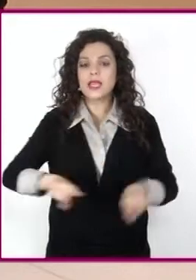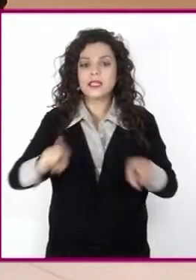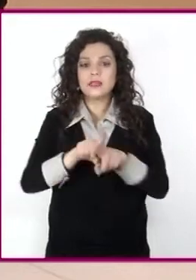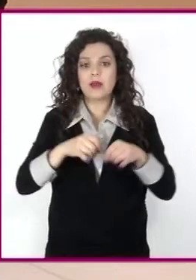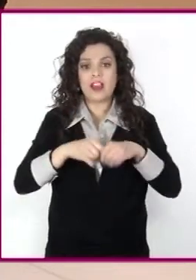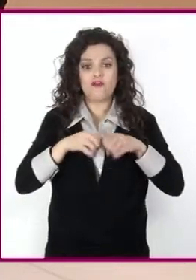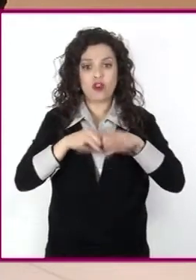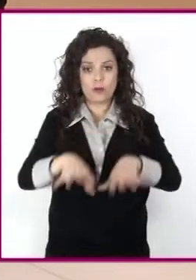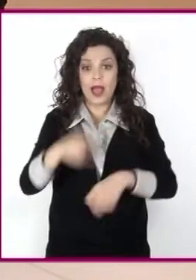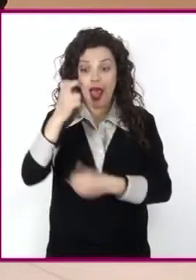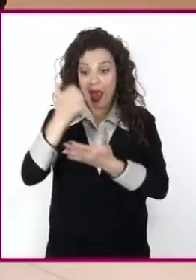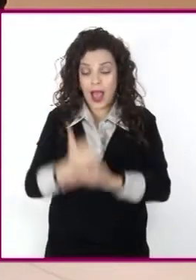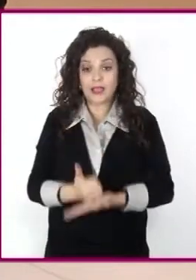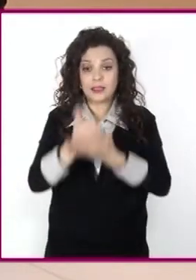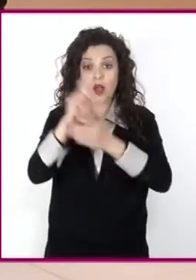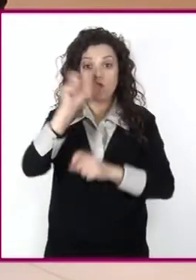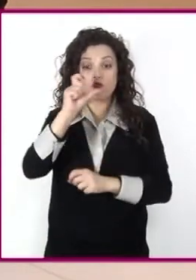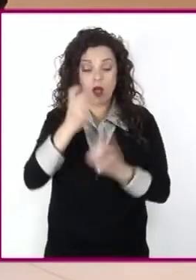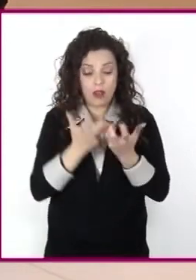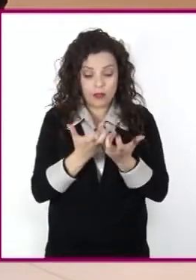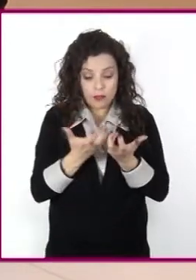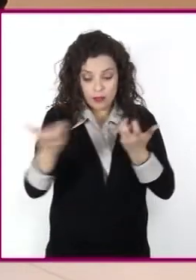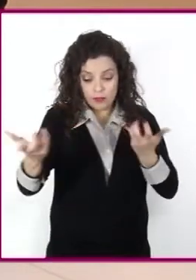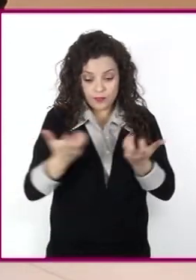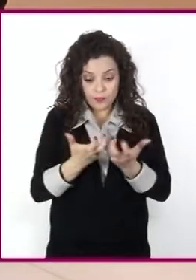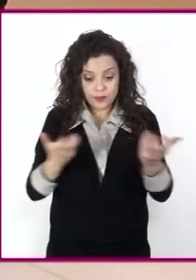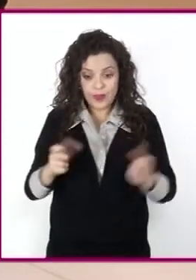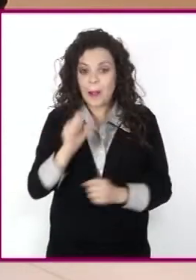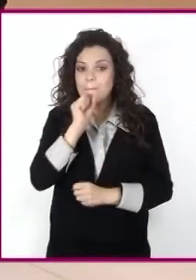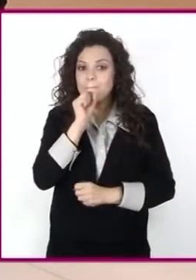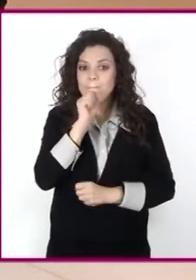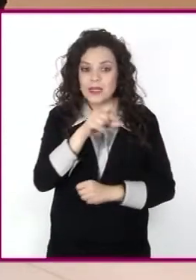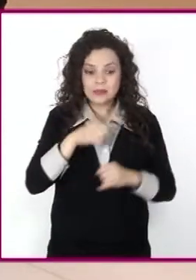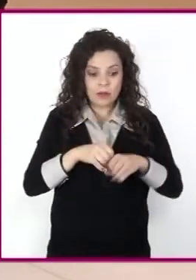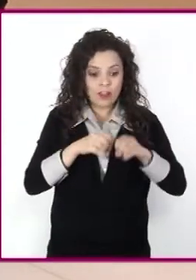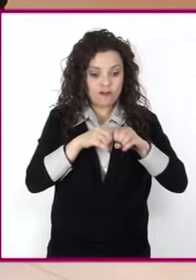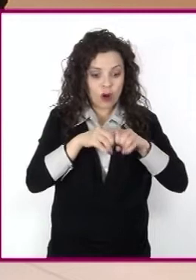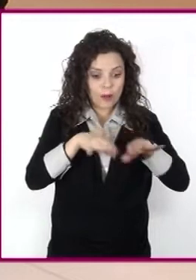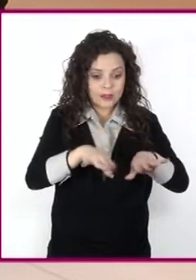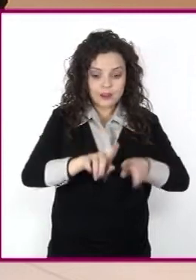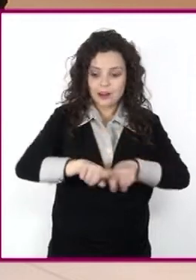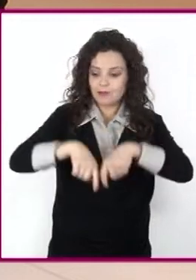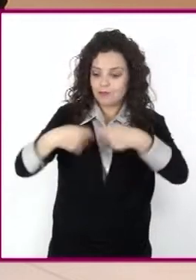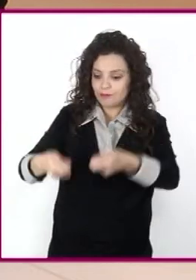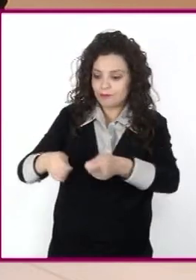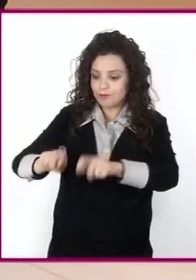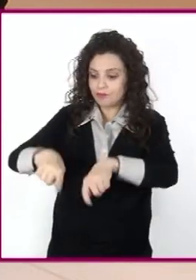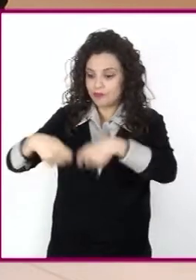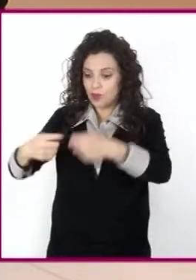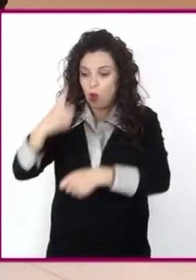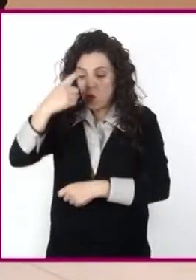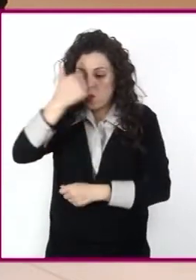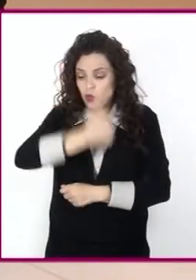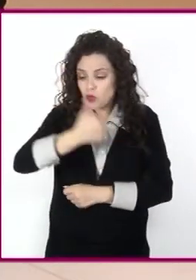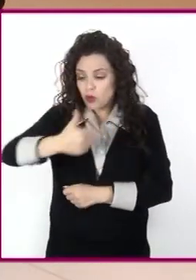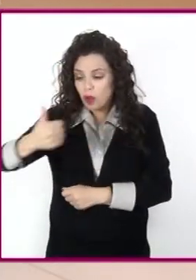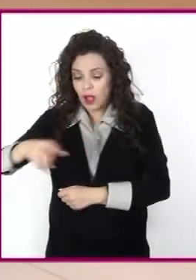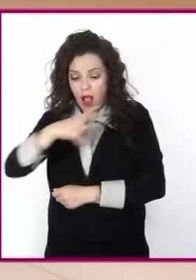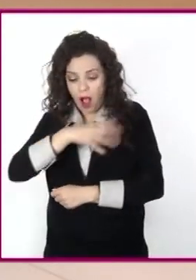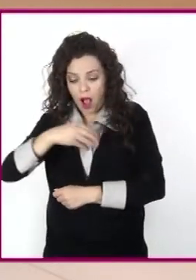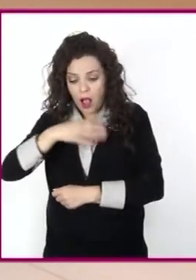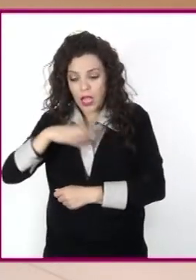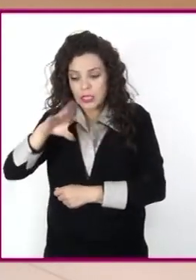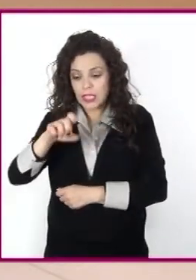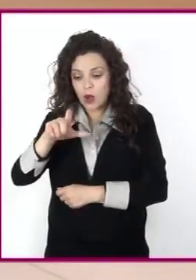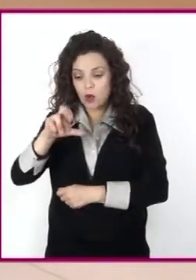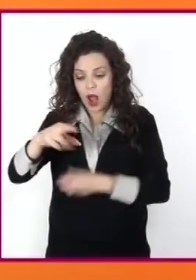a que, al separarse las cromátidas, se herede la misma información del ADN a cada una de las células hijas durante la